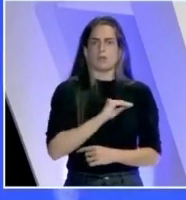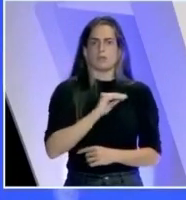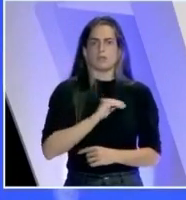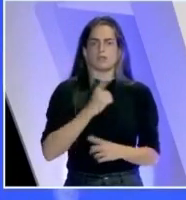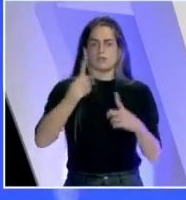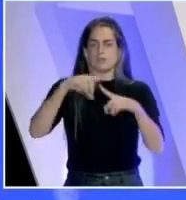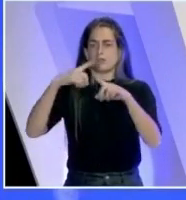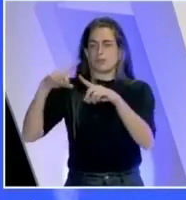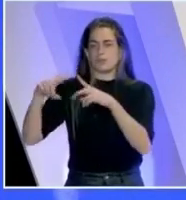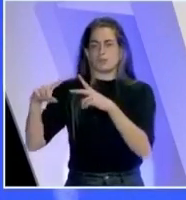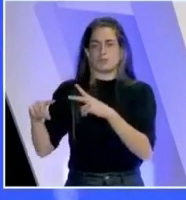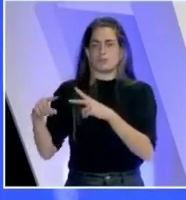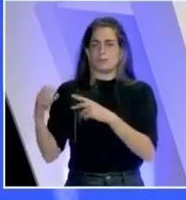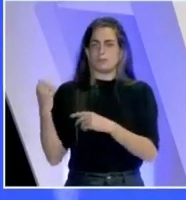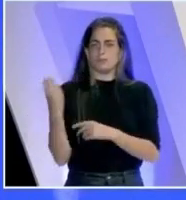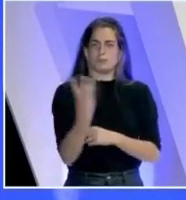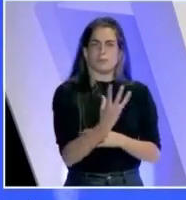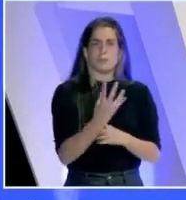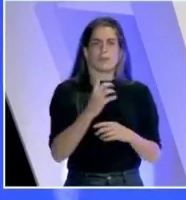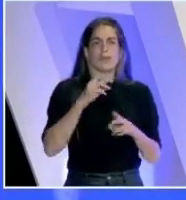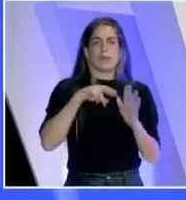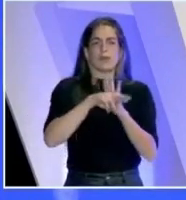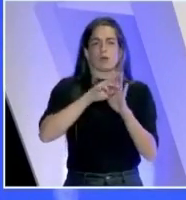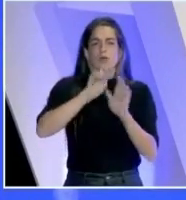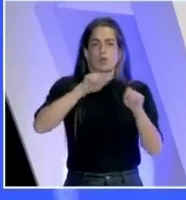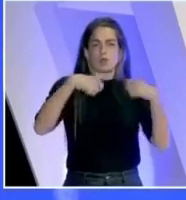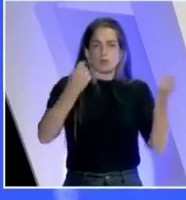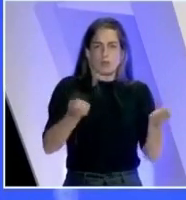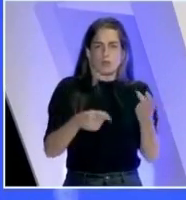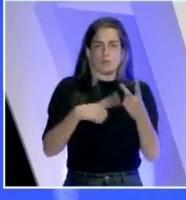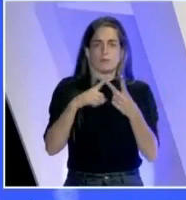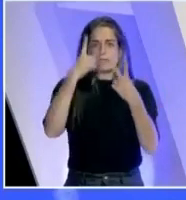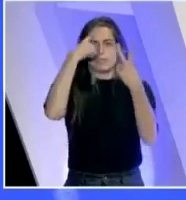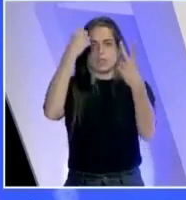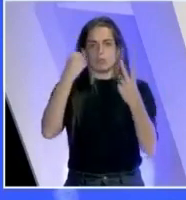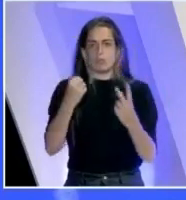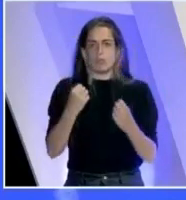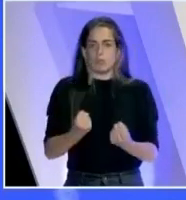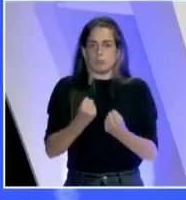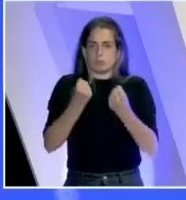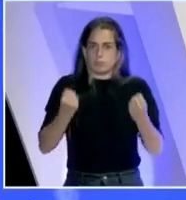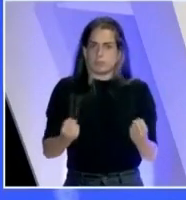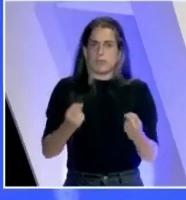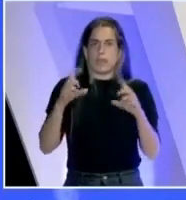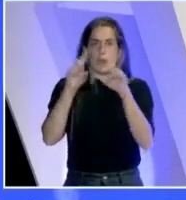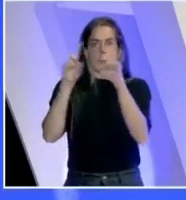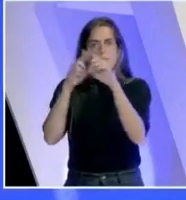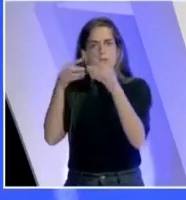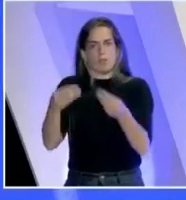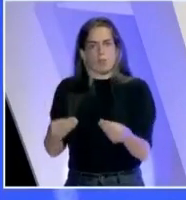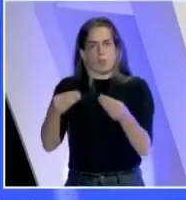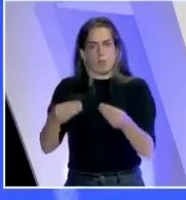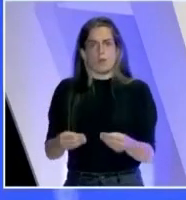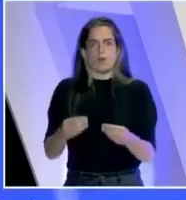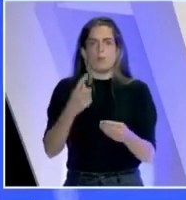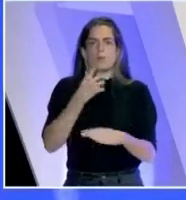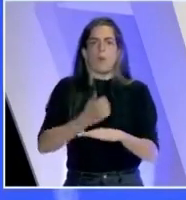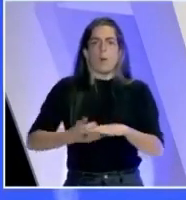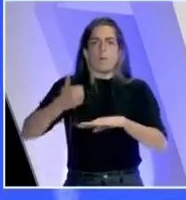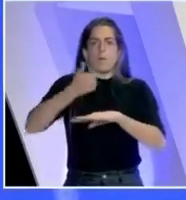muchas cosas. Tenemos recursos naturales, tenemos instituciones sólidas, buenas empresas, una posición